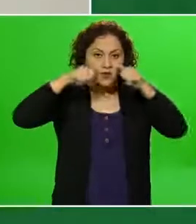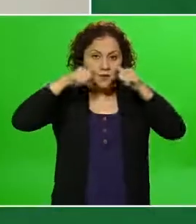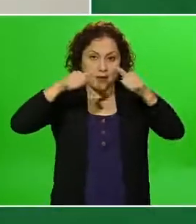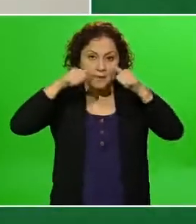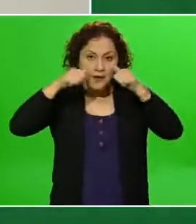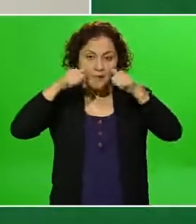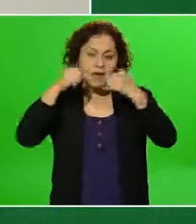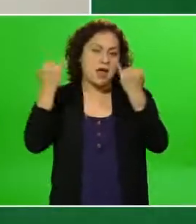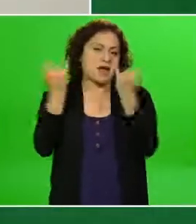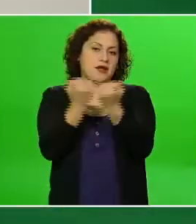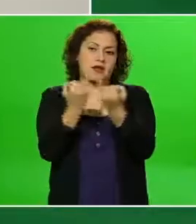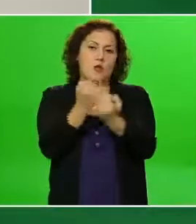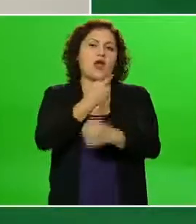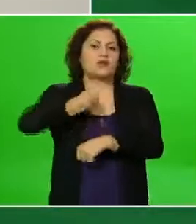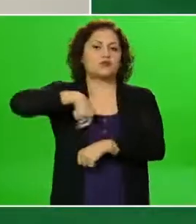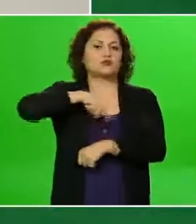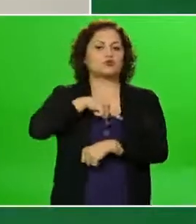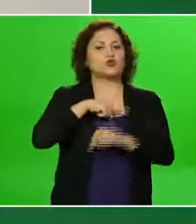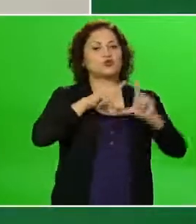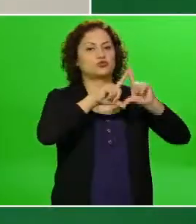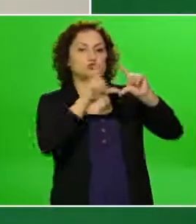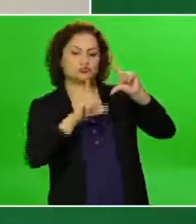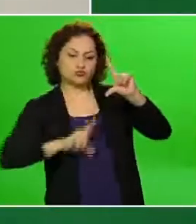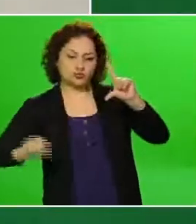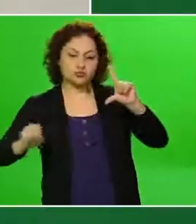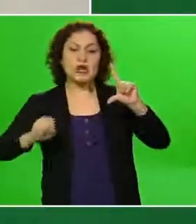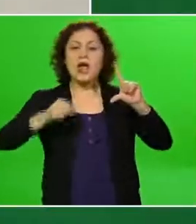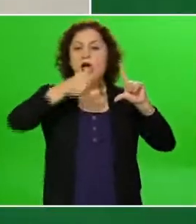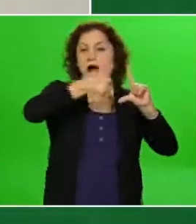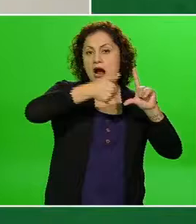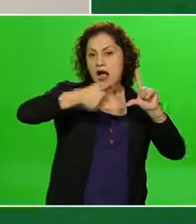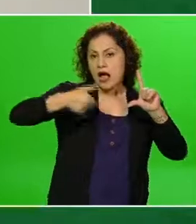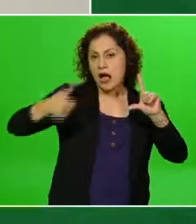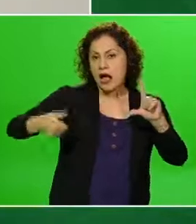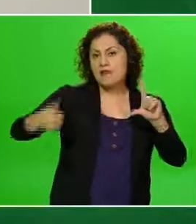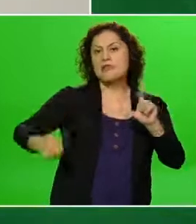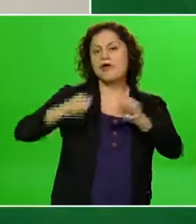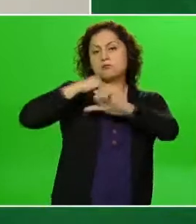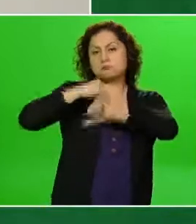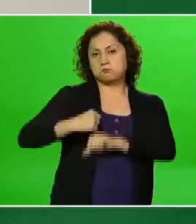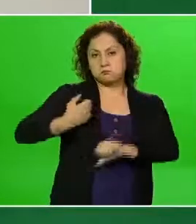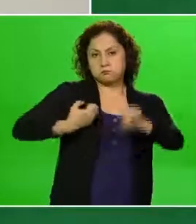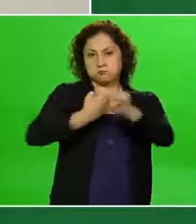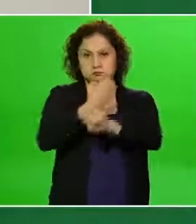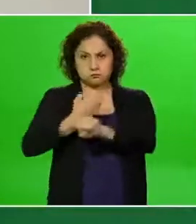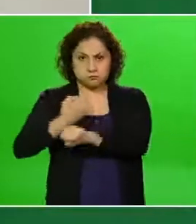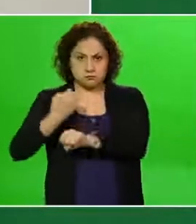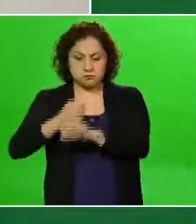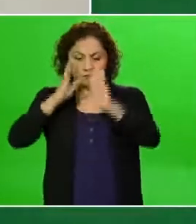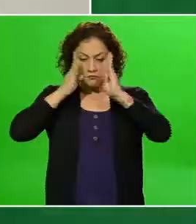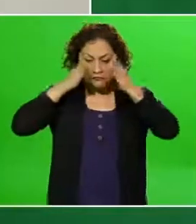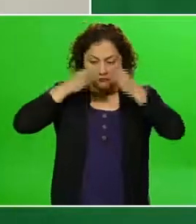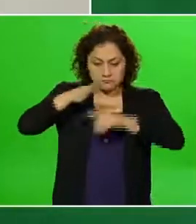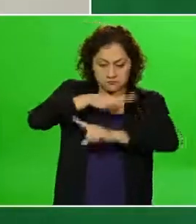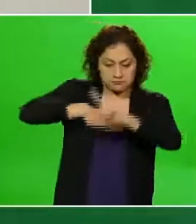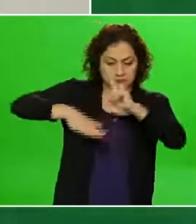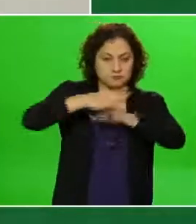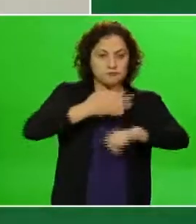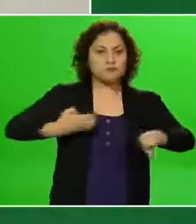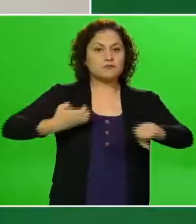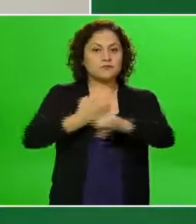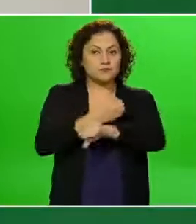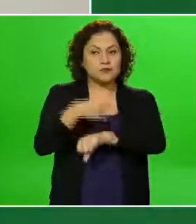nosotros lo hacemos a nivel federal. Ellos lo hacen para sus situaciones locales, estatales, de cuál es el comportamiento de su epidemia. Y